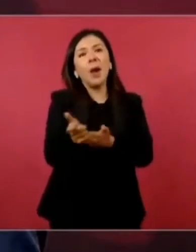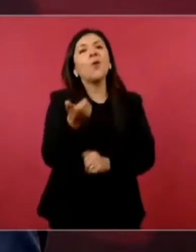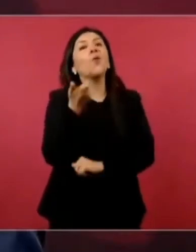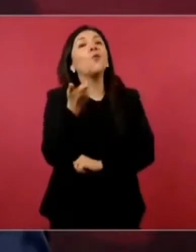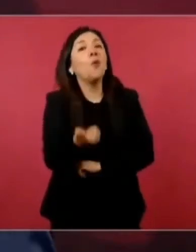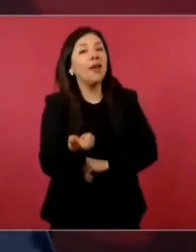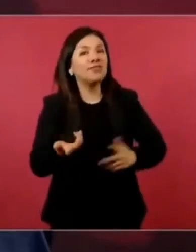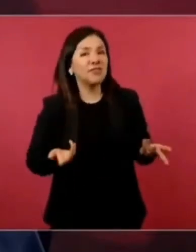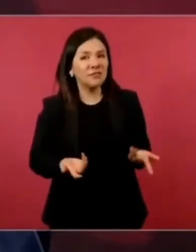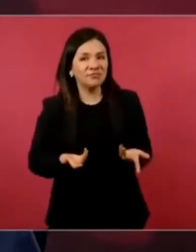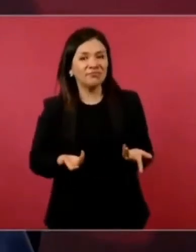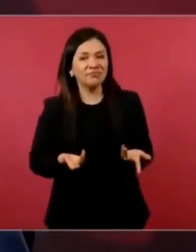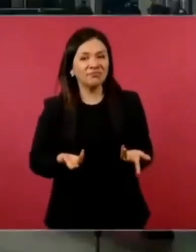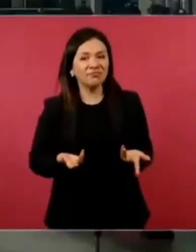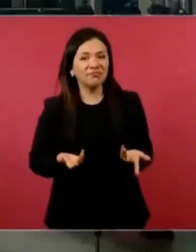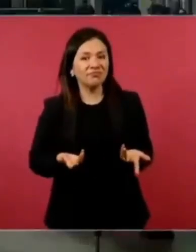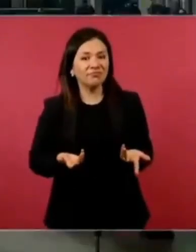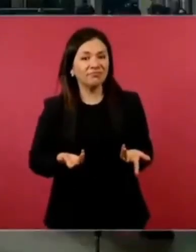sea,